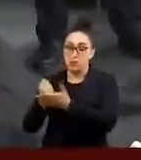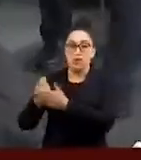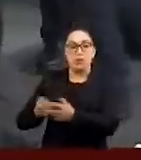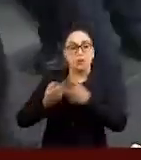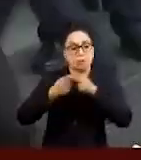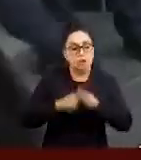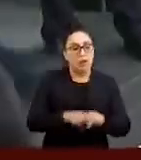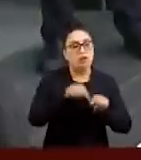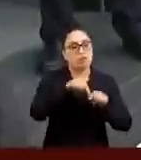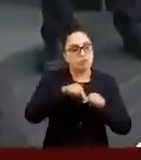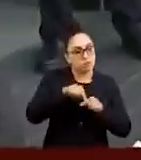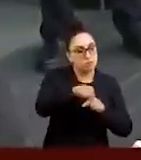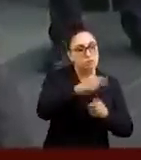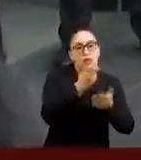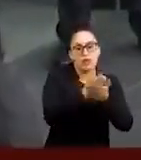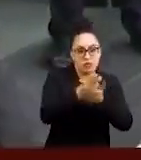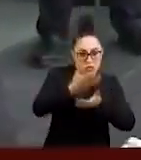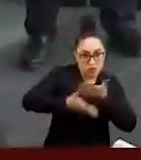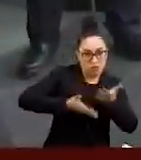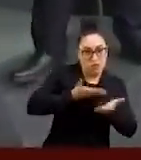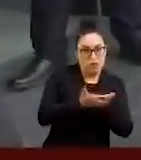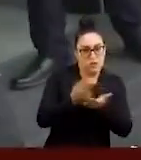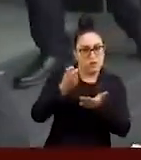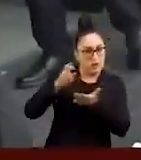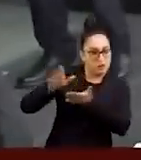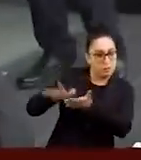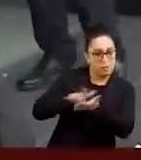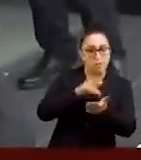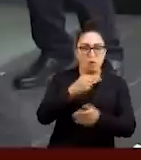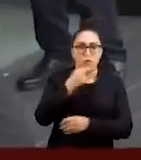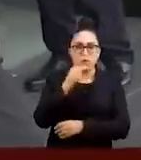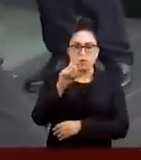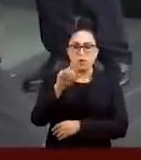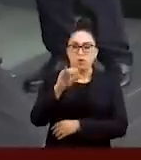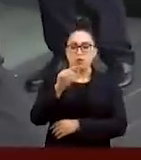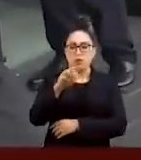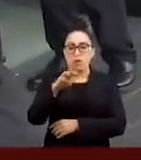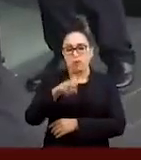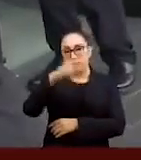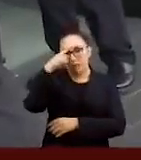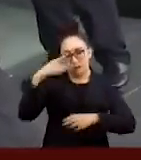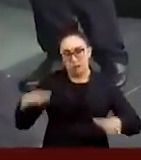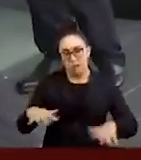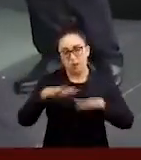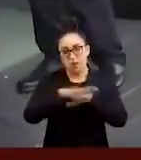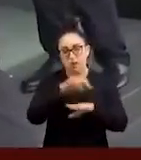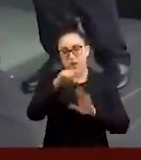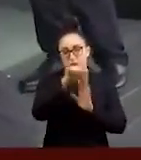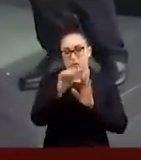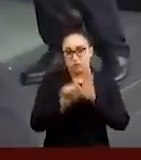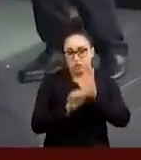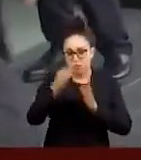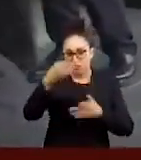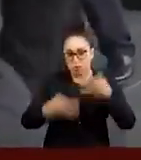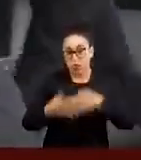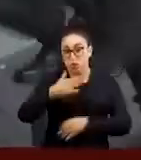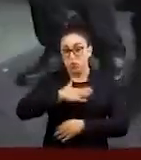él. Por este dictamen de reforma al Poder Judicial, quizá el